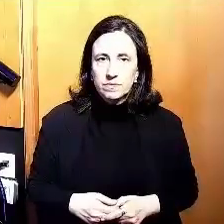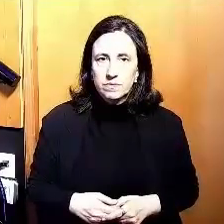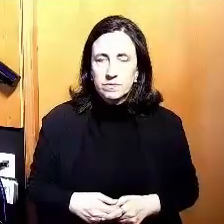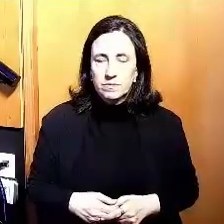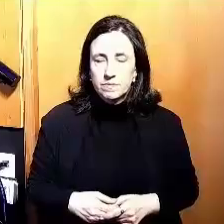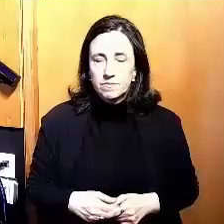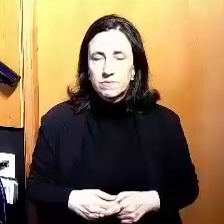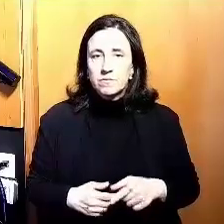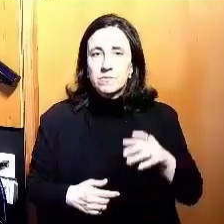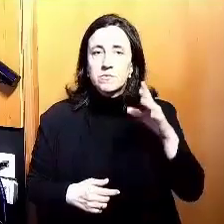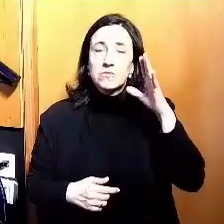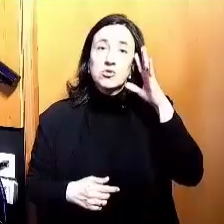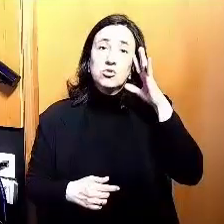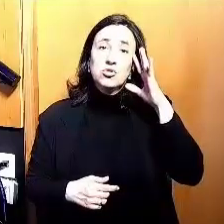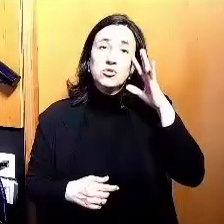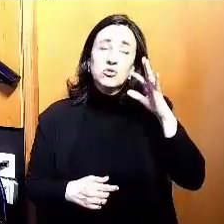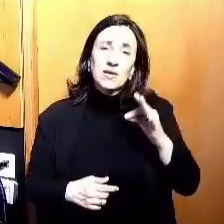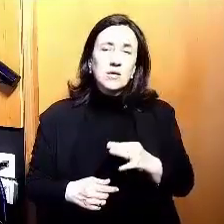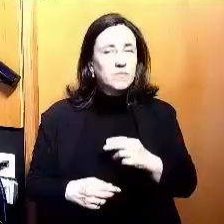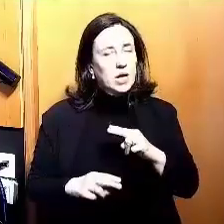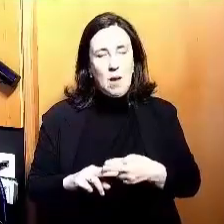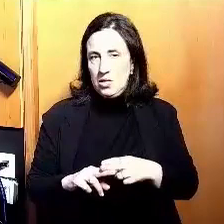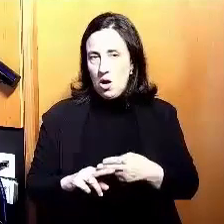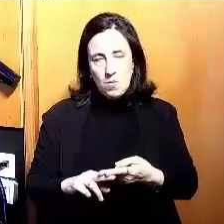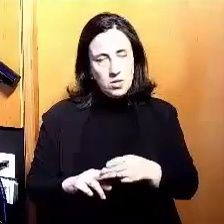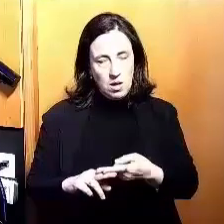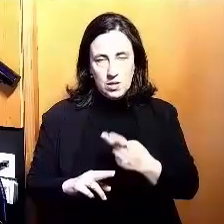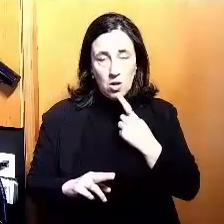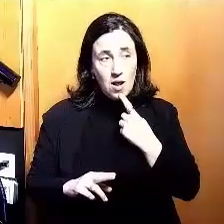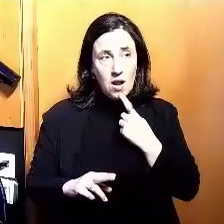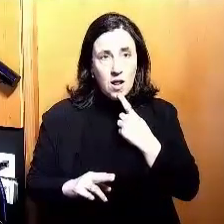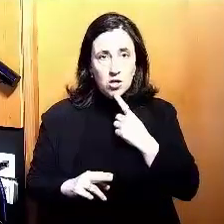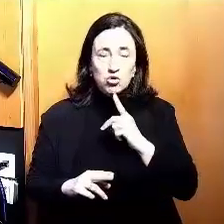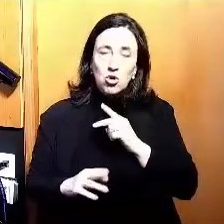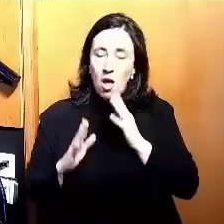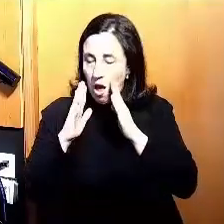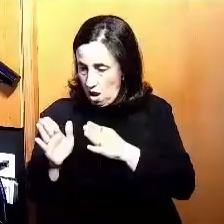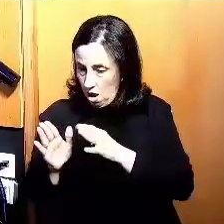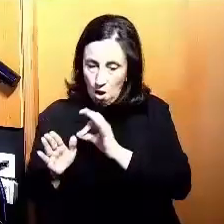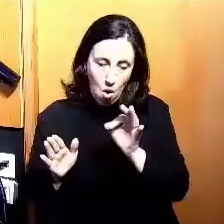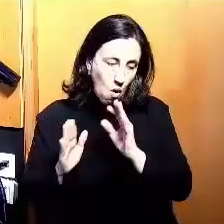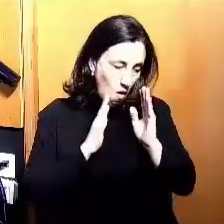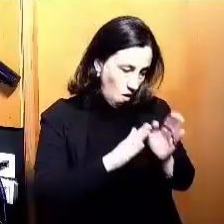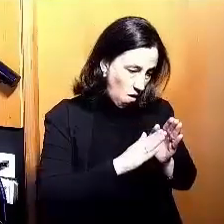Y creo que, o sea, insisto que las cosas no son ni blanco ni negro